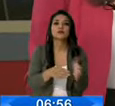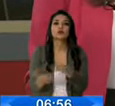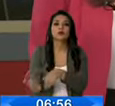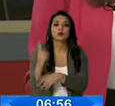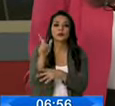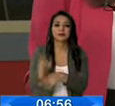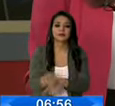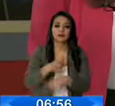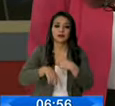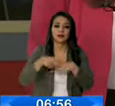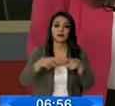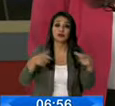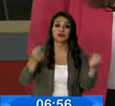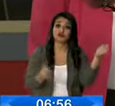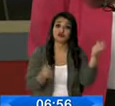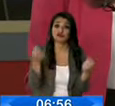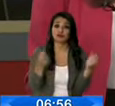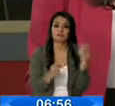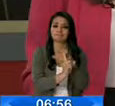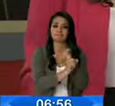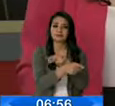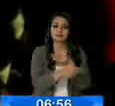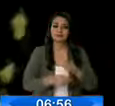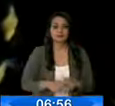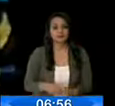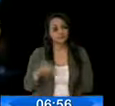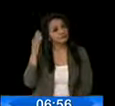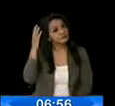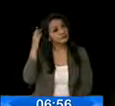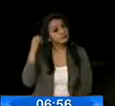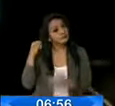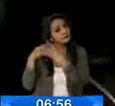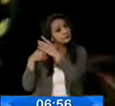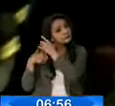herida. El conductor del camión implicado desapareció del lugar.